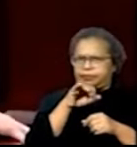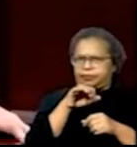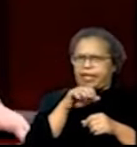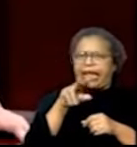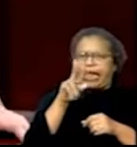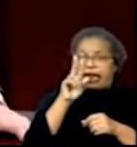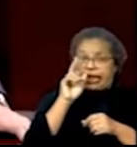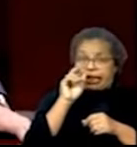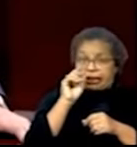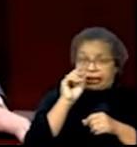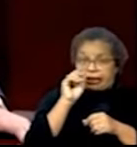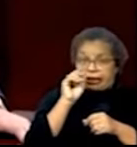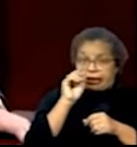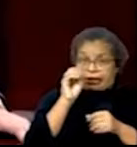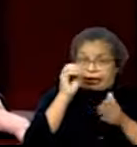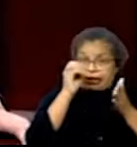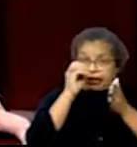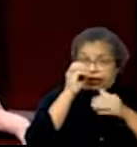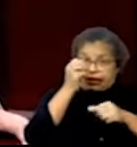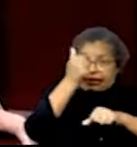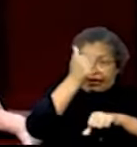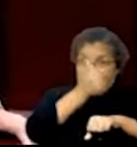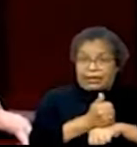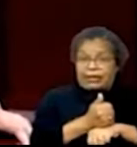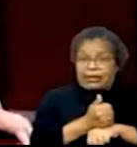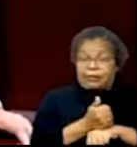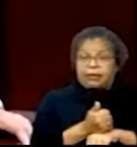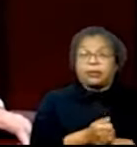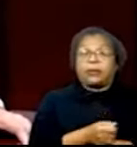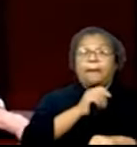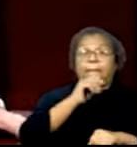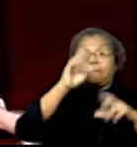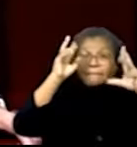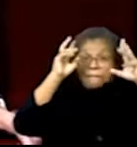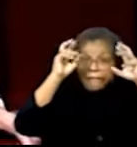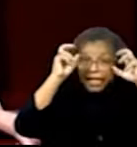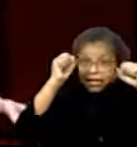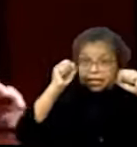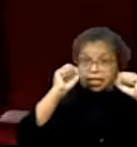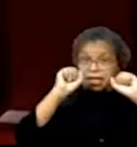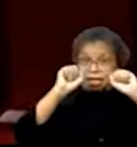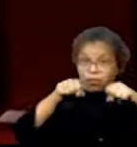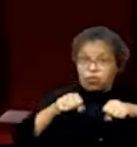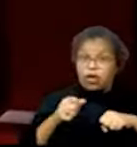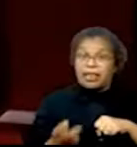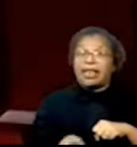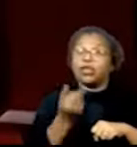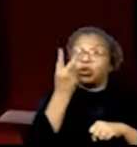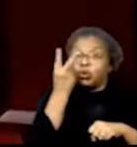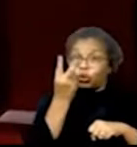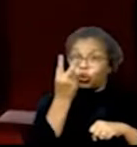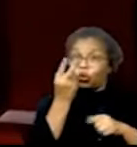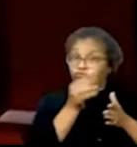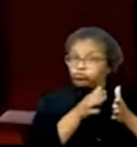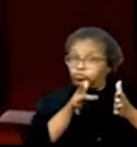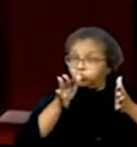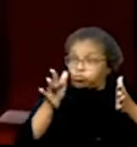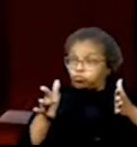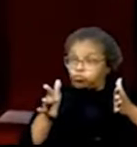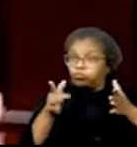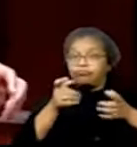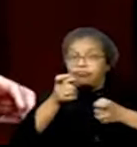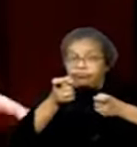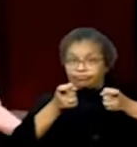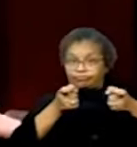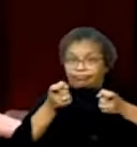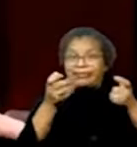una mayoría abrumadora, pero no fue incorporada a la Constitución. Y aquí